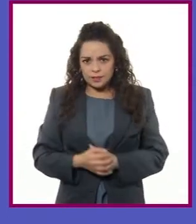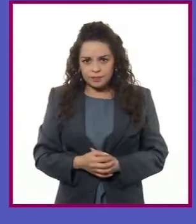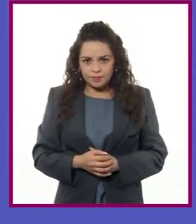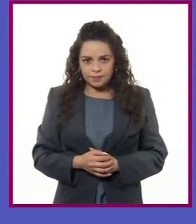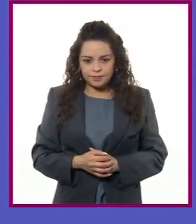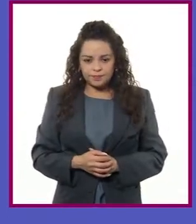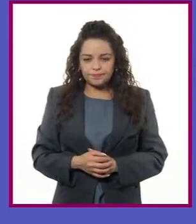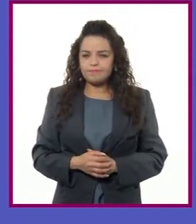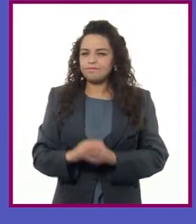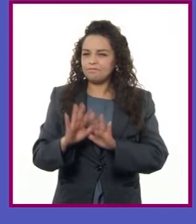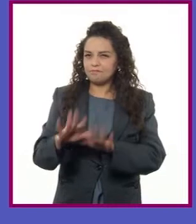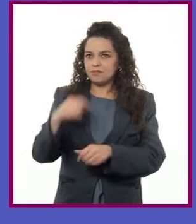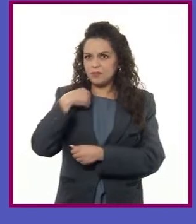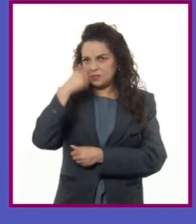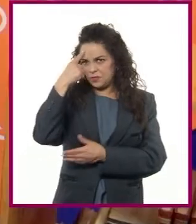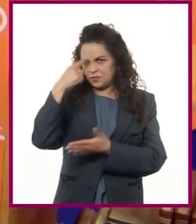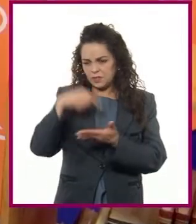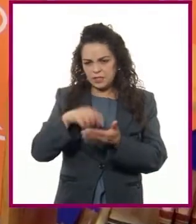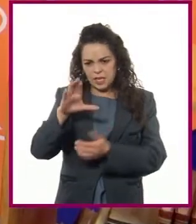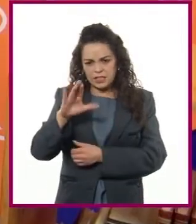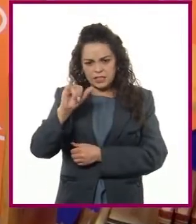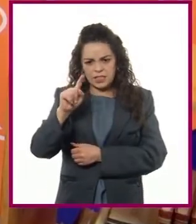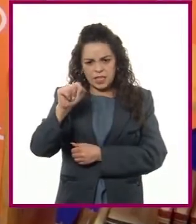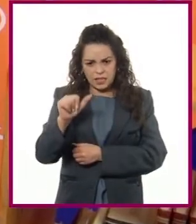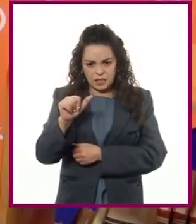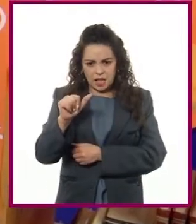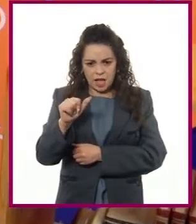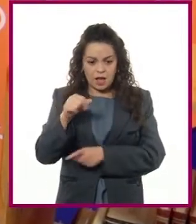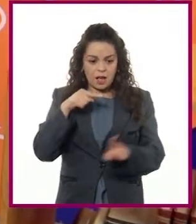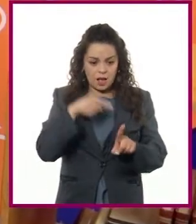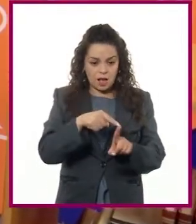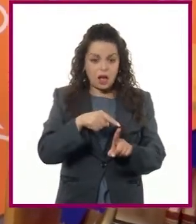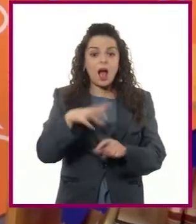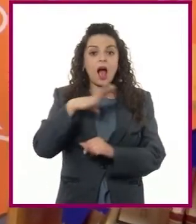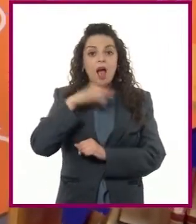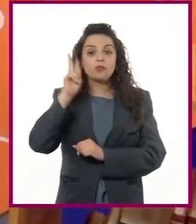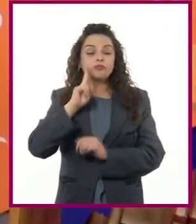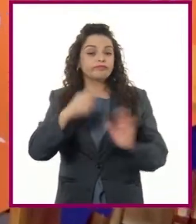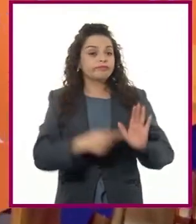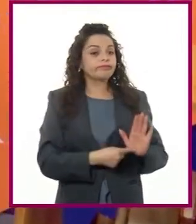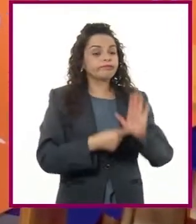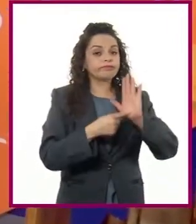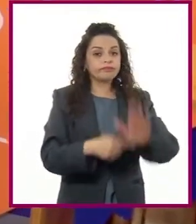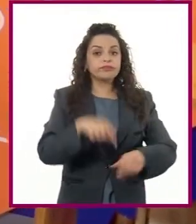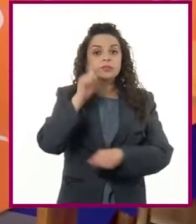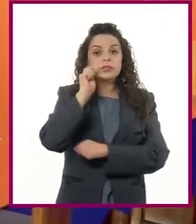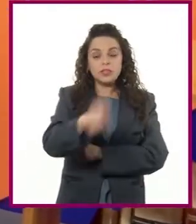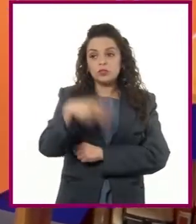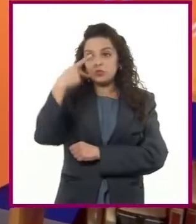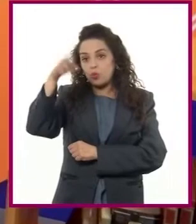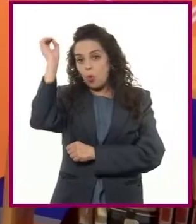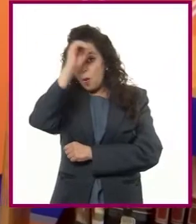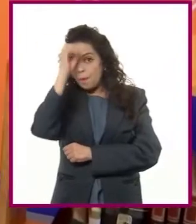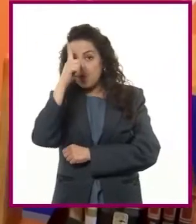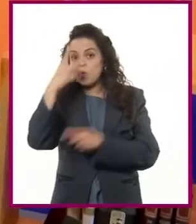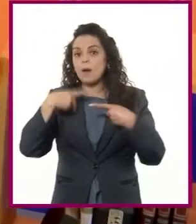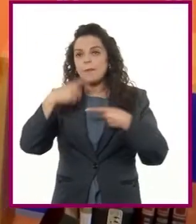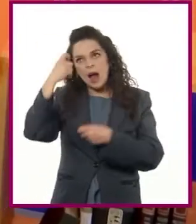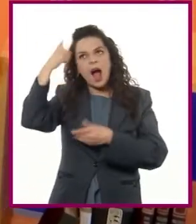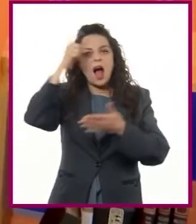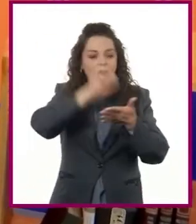Bueno, pues creo que es una cita textual que nos permite evidenciar el punto de vista de un autor.